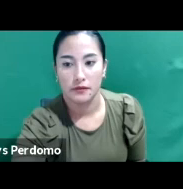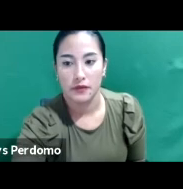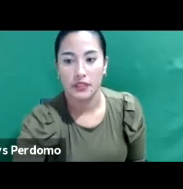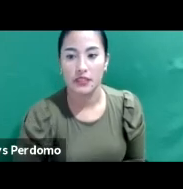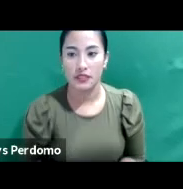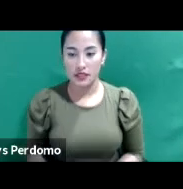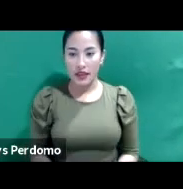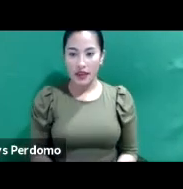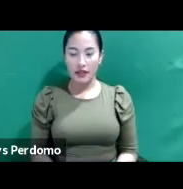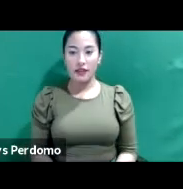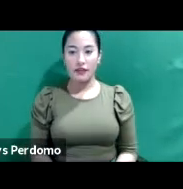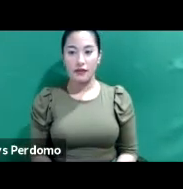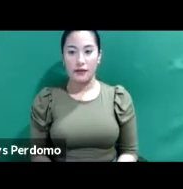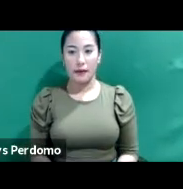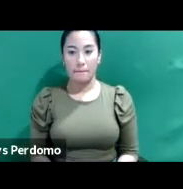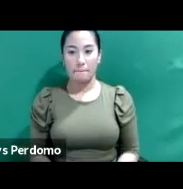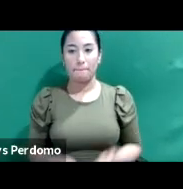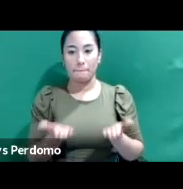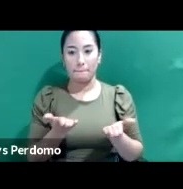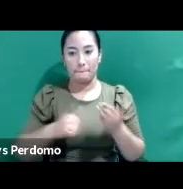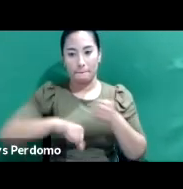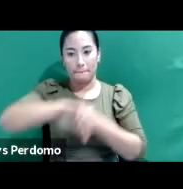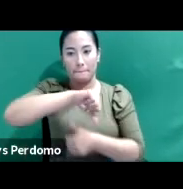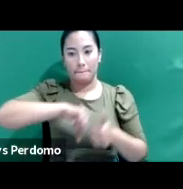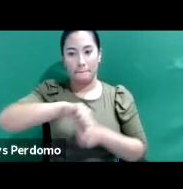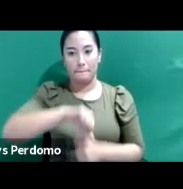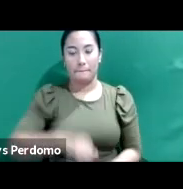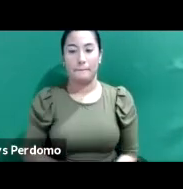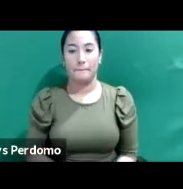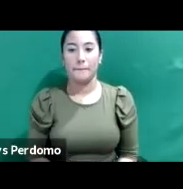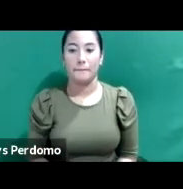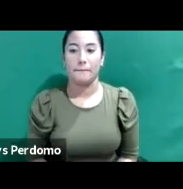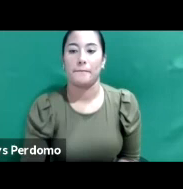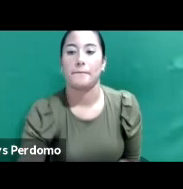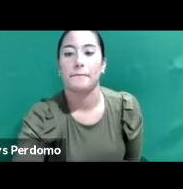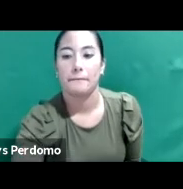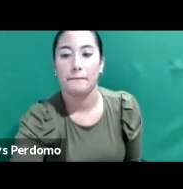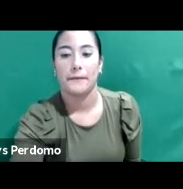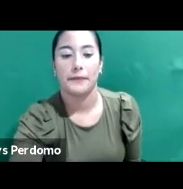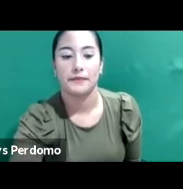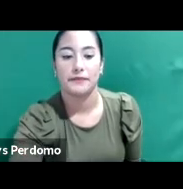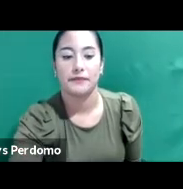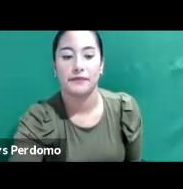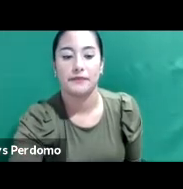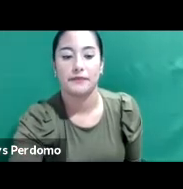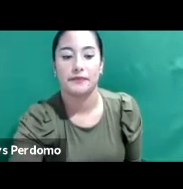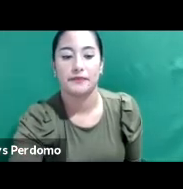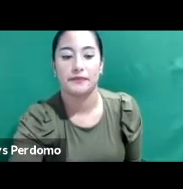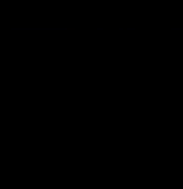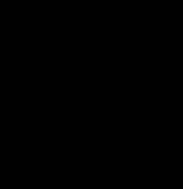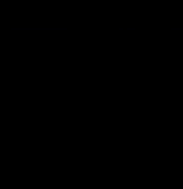paciente. Listo, perfecto. Entonces, digamos que para toda esta parte de evaluación nosotros nos ayudamos